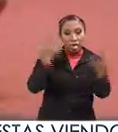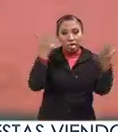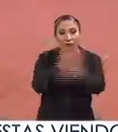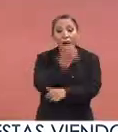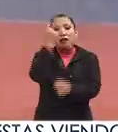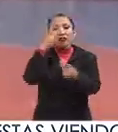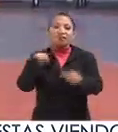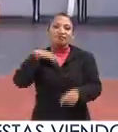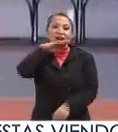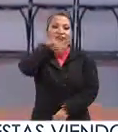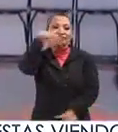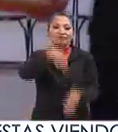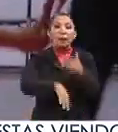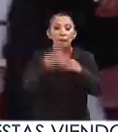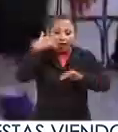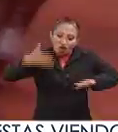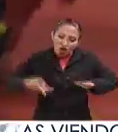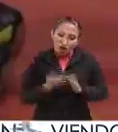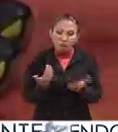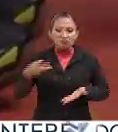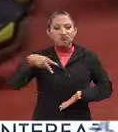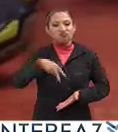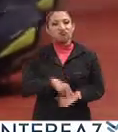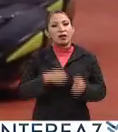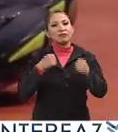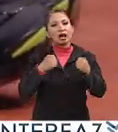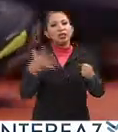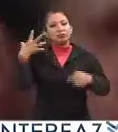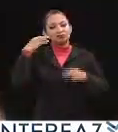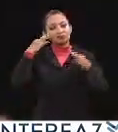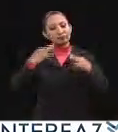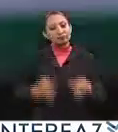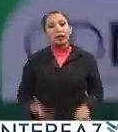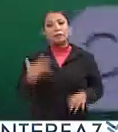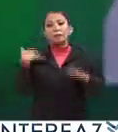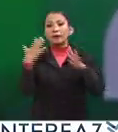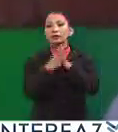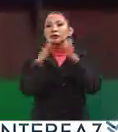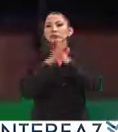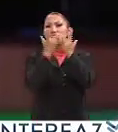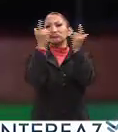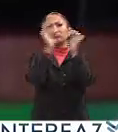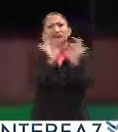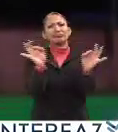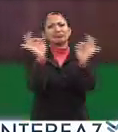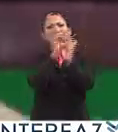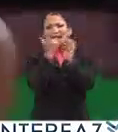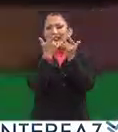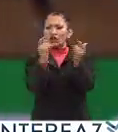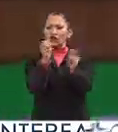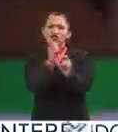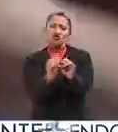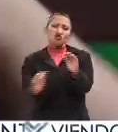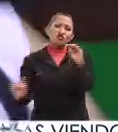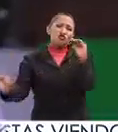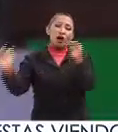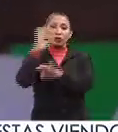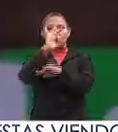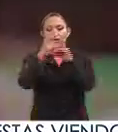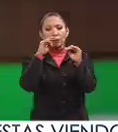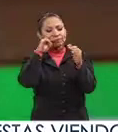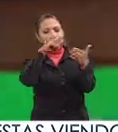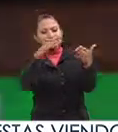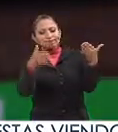algunos tropiezos que han servido para levantarse con más fuerza, con integridad. Participaciones históricas, páginas doradas, todo esto lo